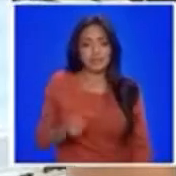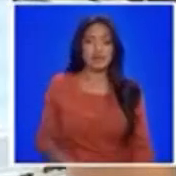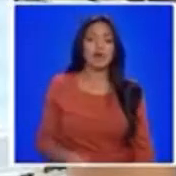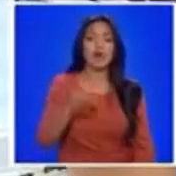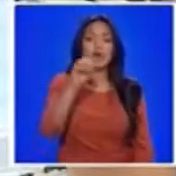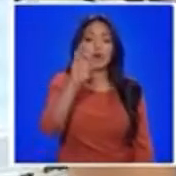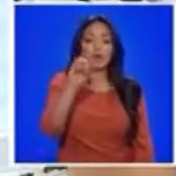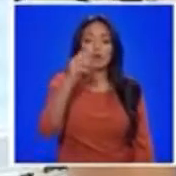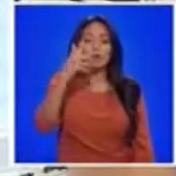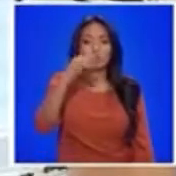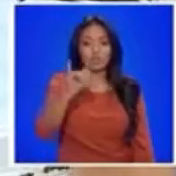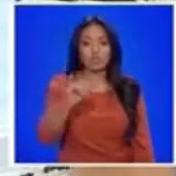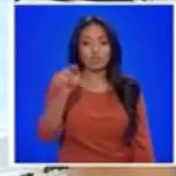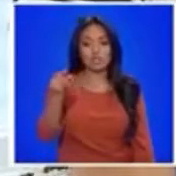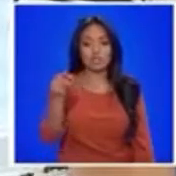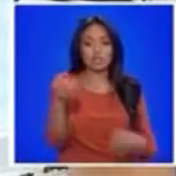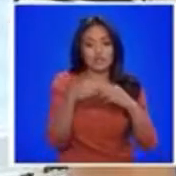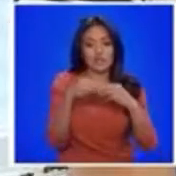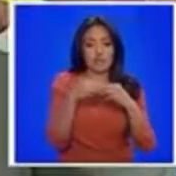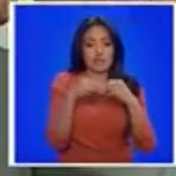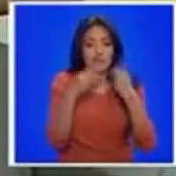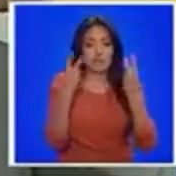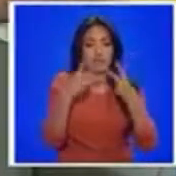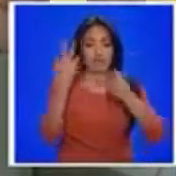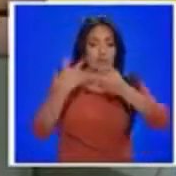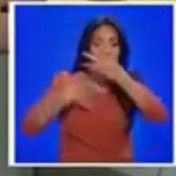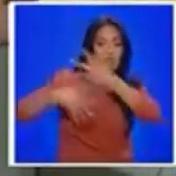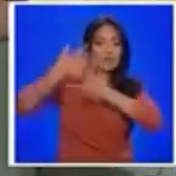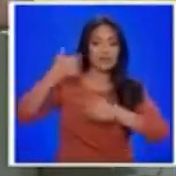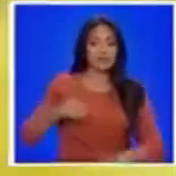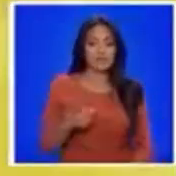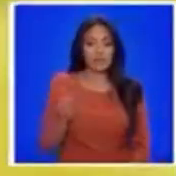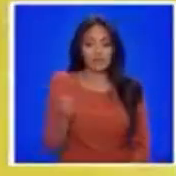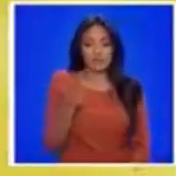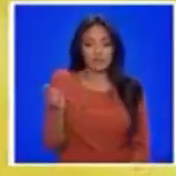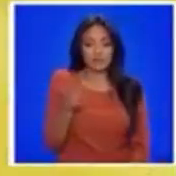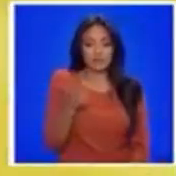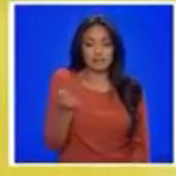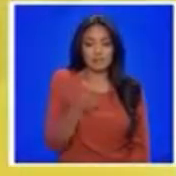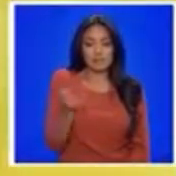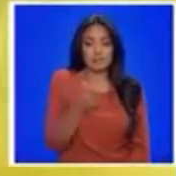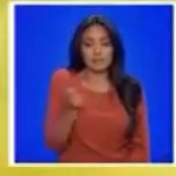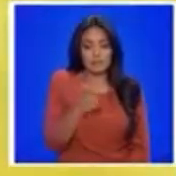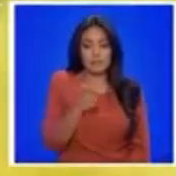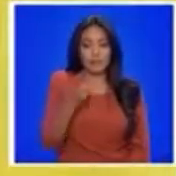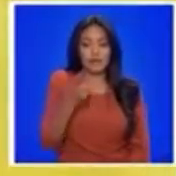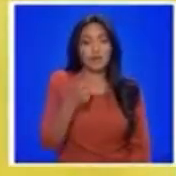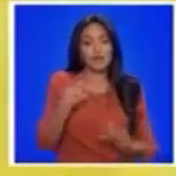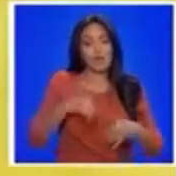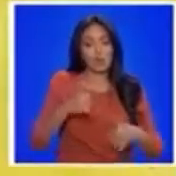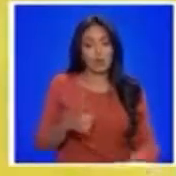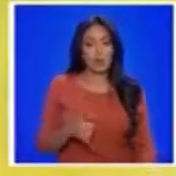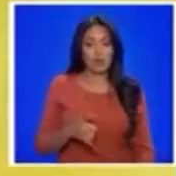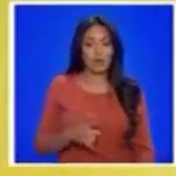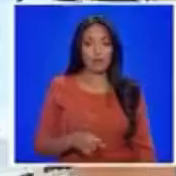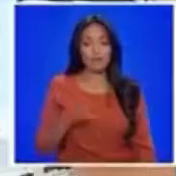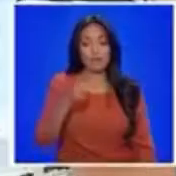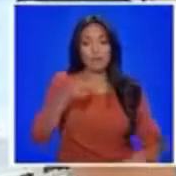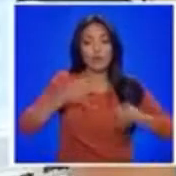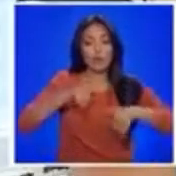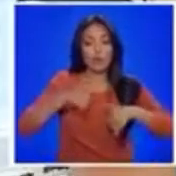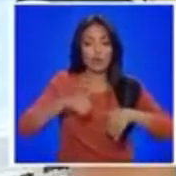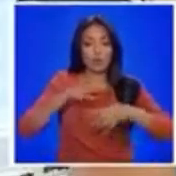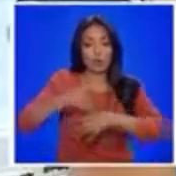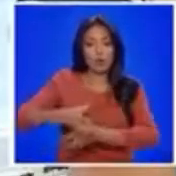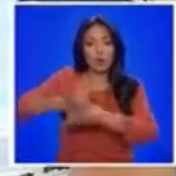que, digamos, tiene más, sí, también tiene toda la historia de que va detrás de ese juego, porque se trata de un juego de